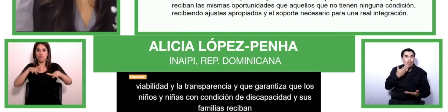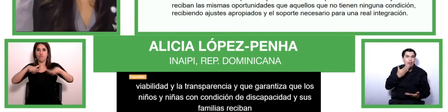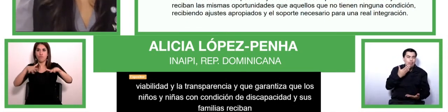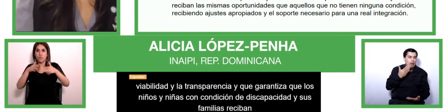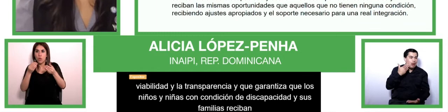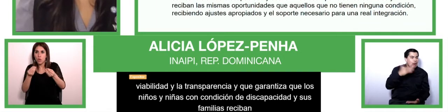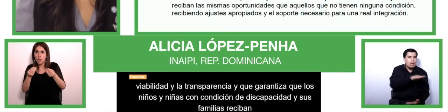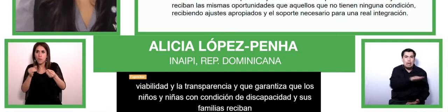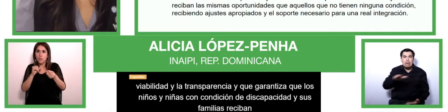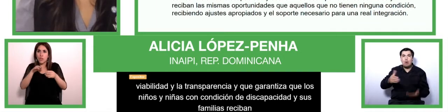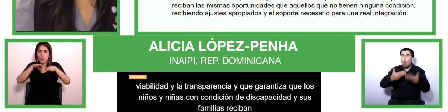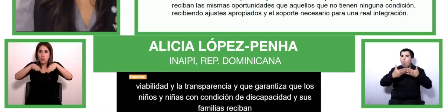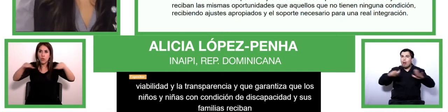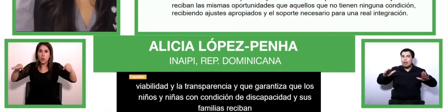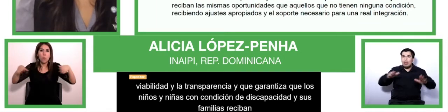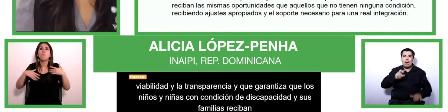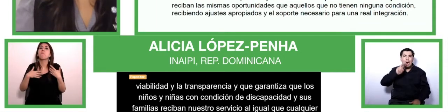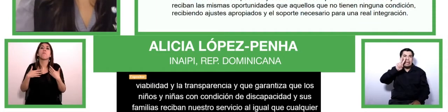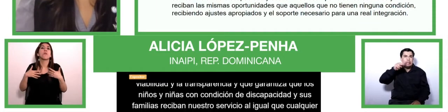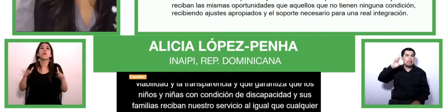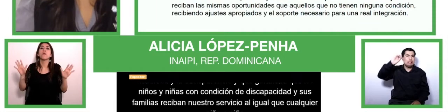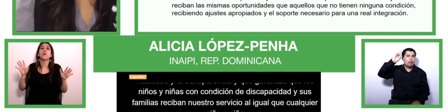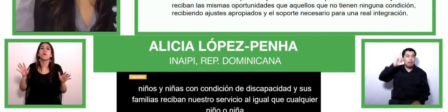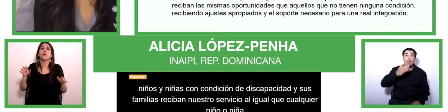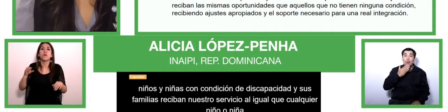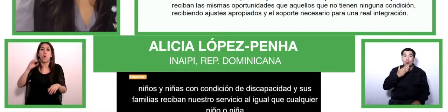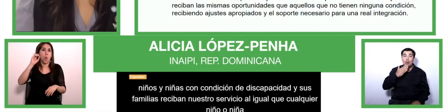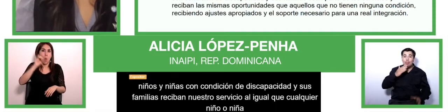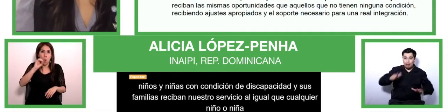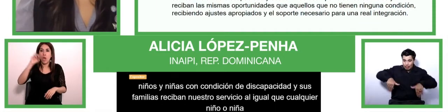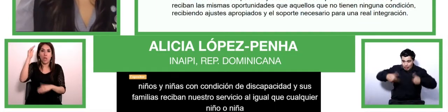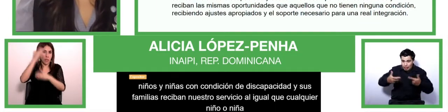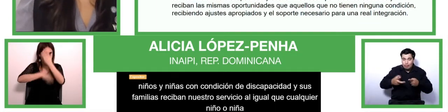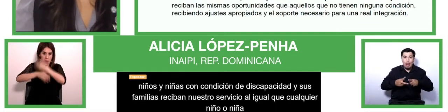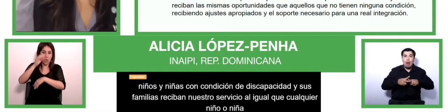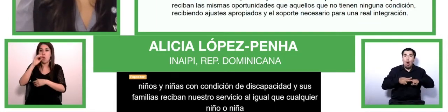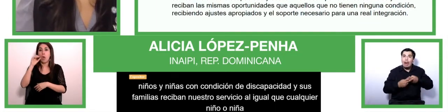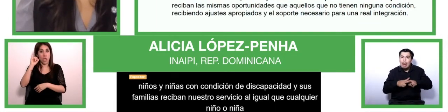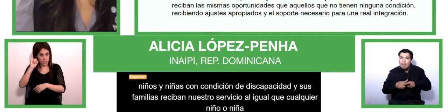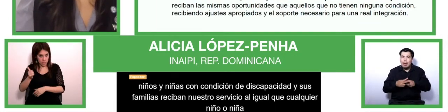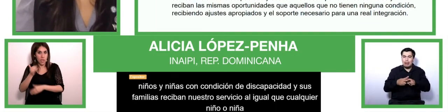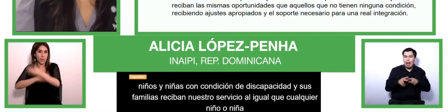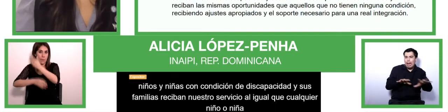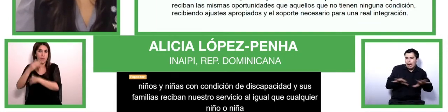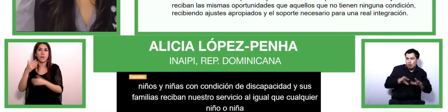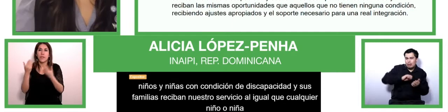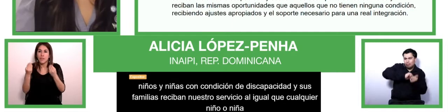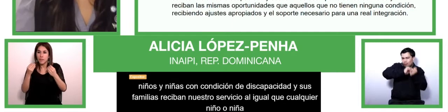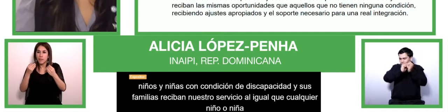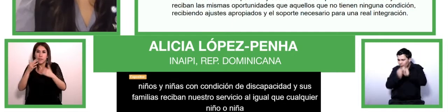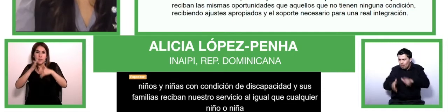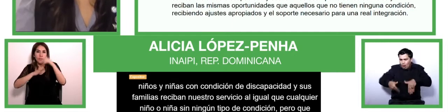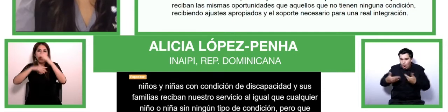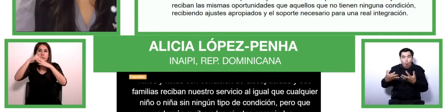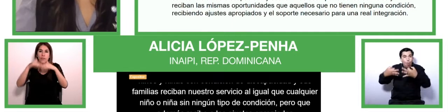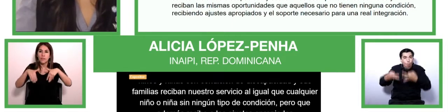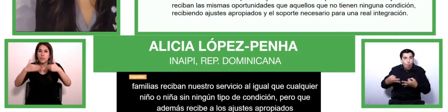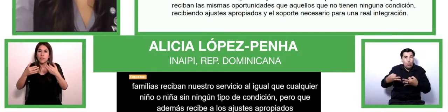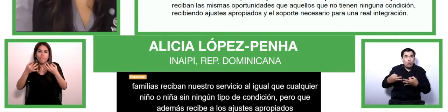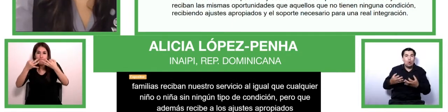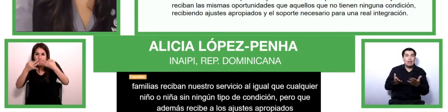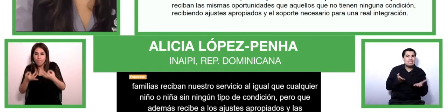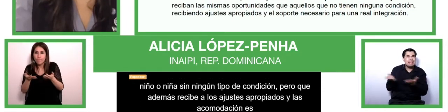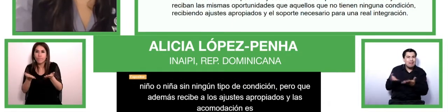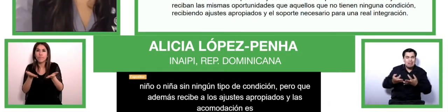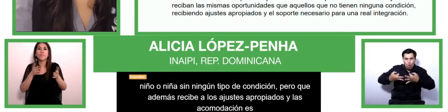que cualquier niño o niña sin ningún tipo de condición, pero que además reciban los ajustes apropiados y las acomodaciones y